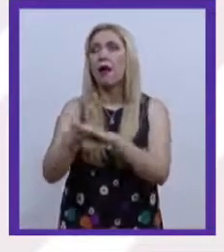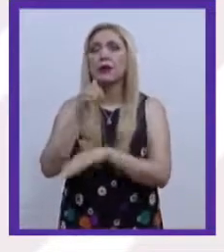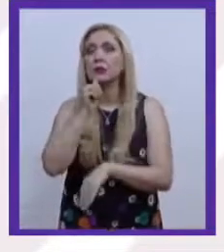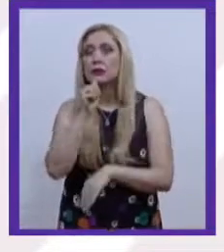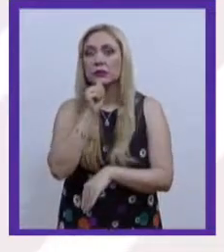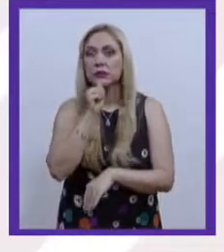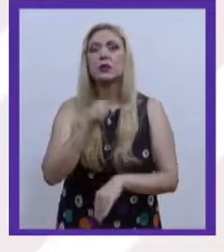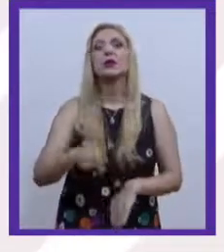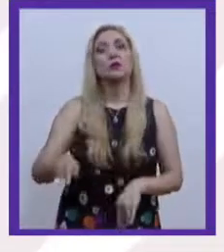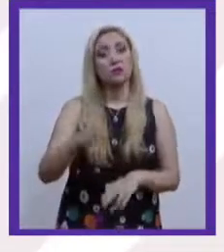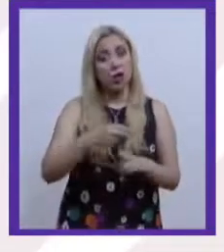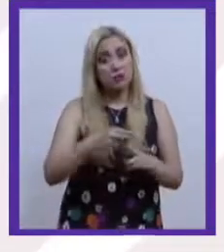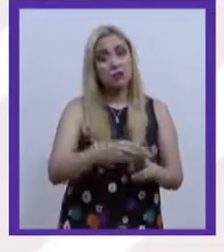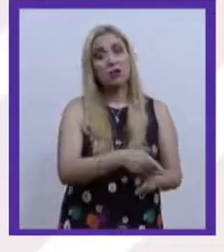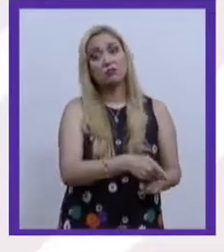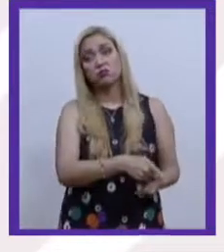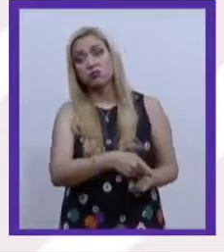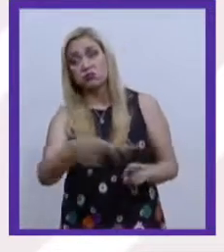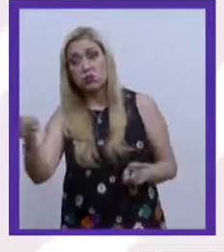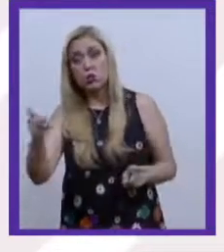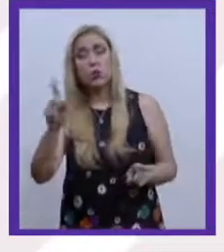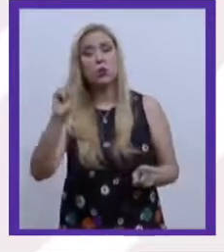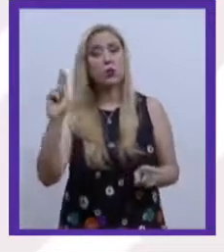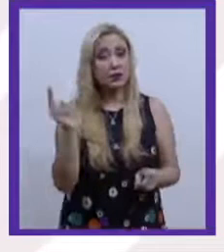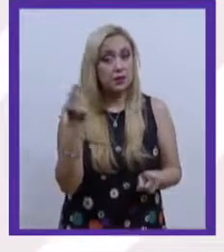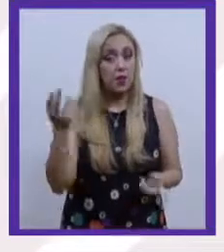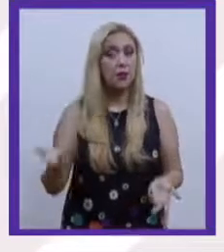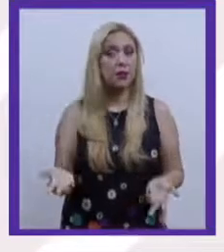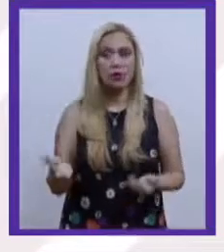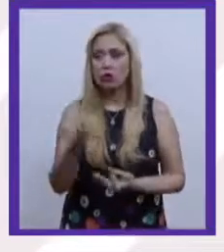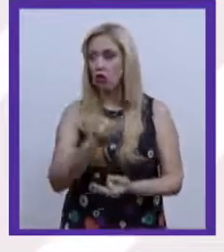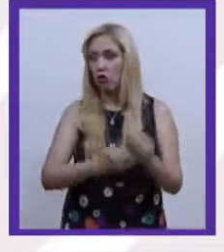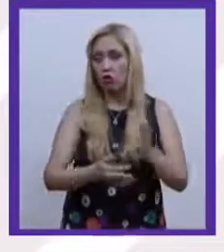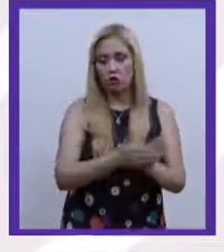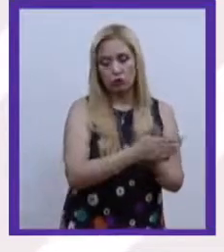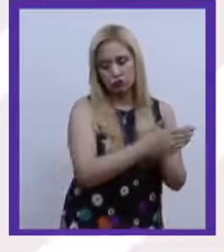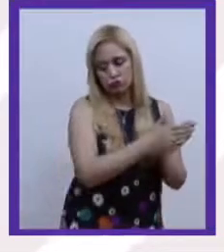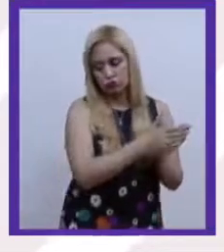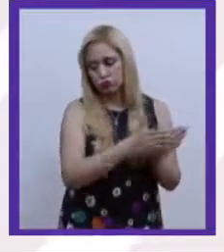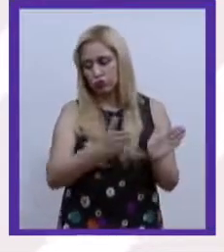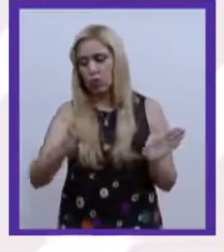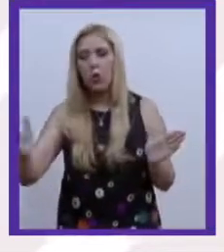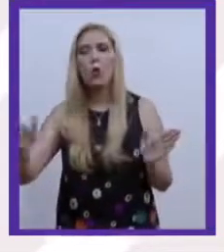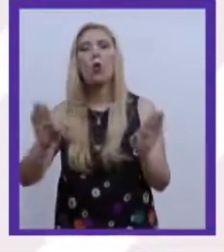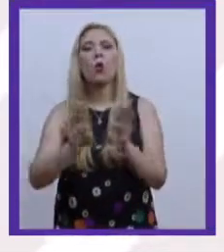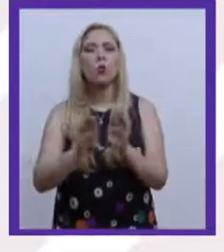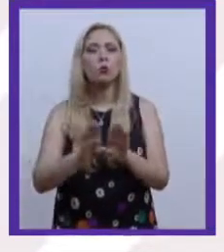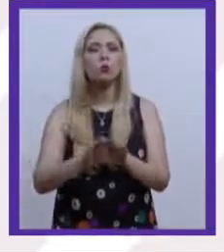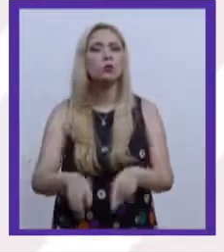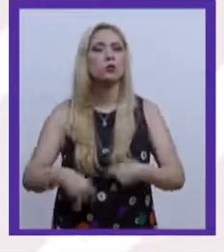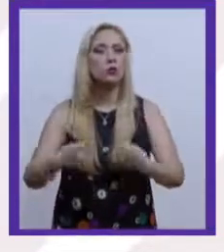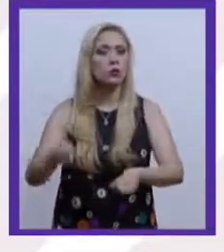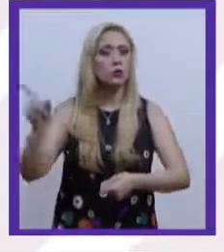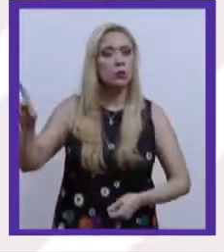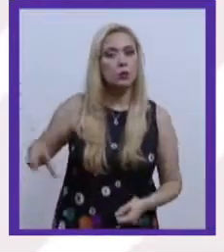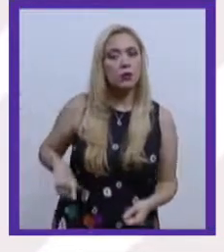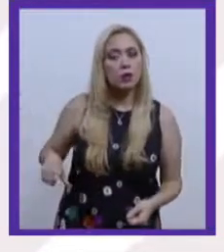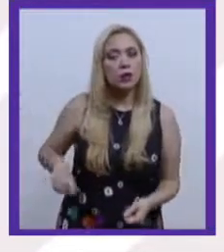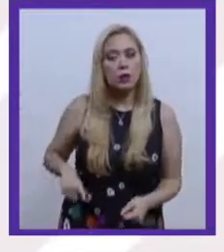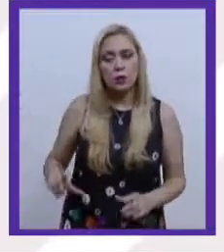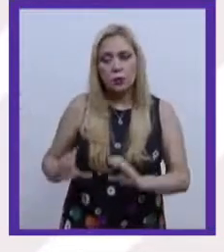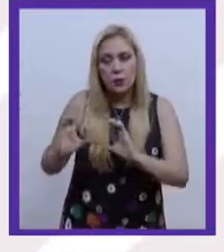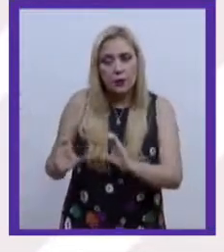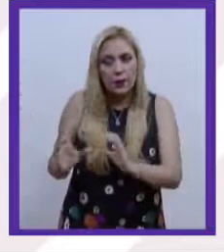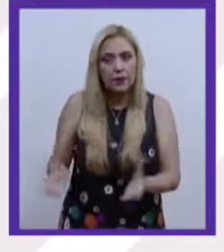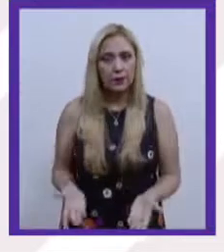de las y los jóvenes. Entonces, toda esa etapa, ¿cómo garantiza el Estado los cuidados?